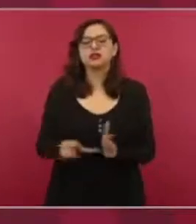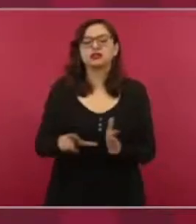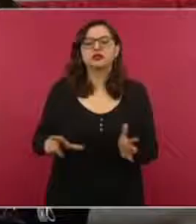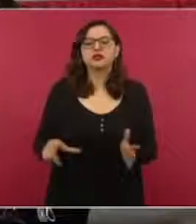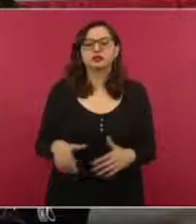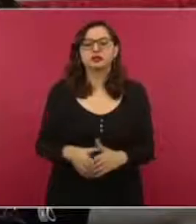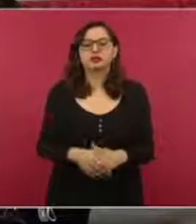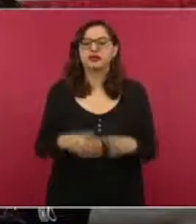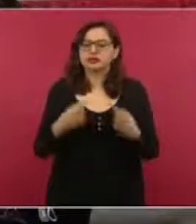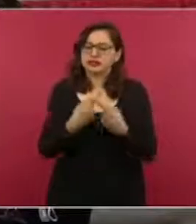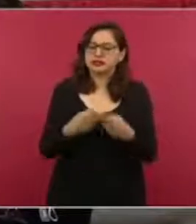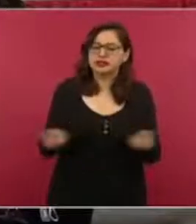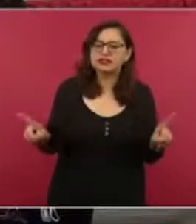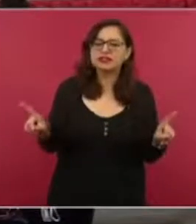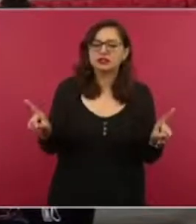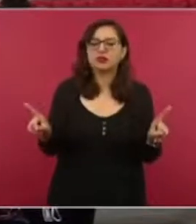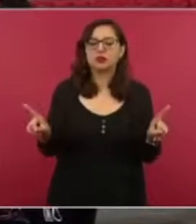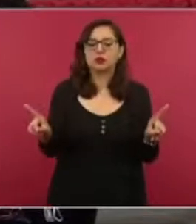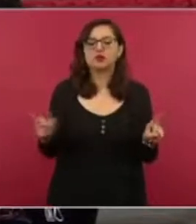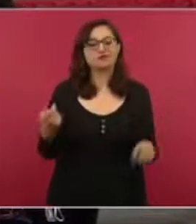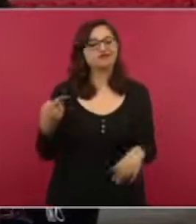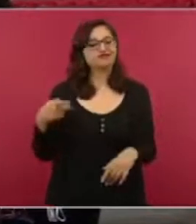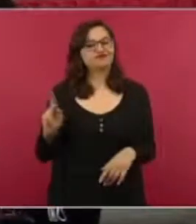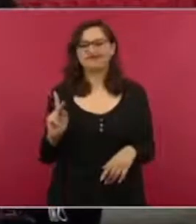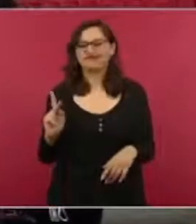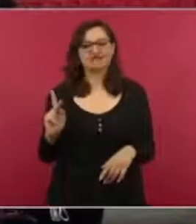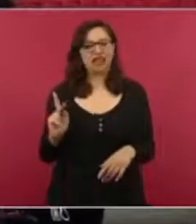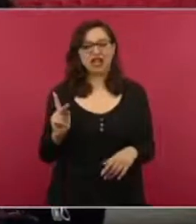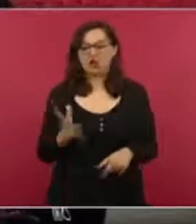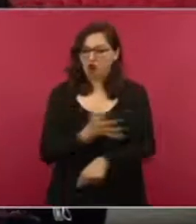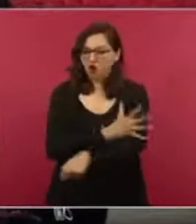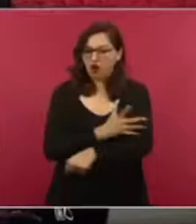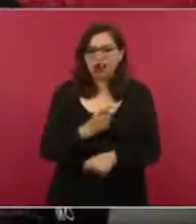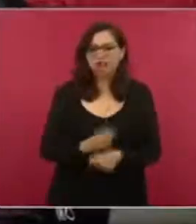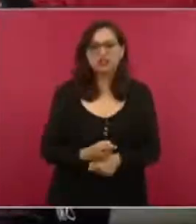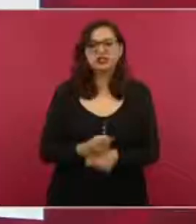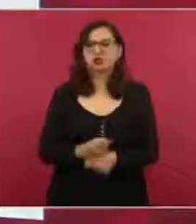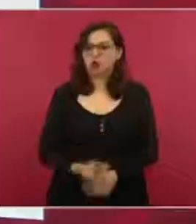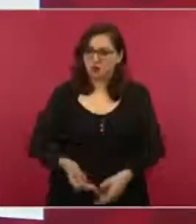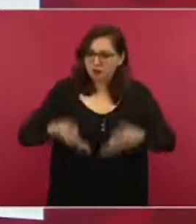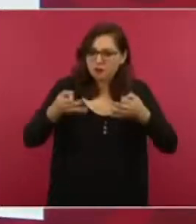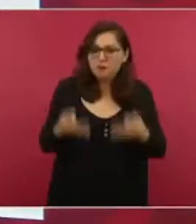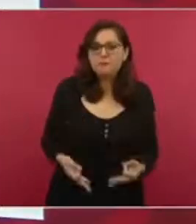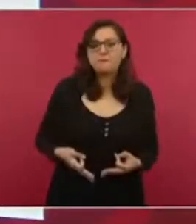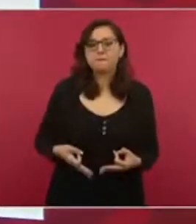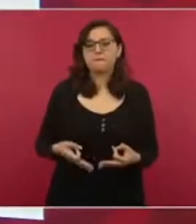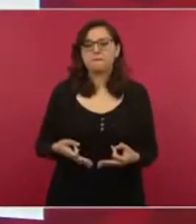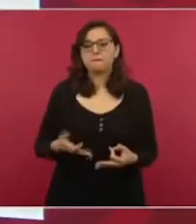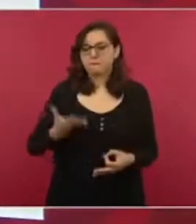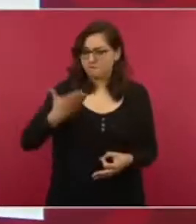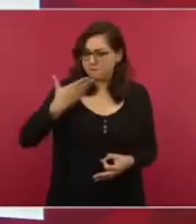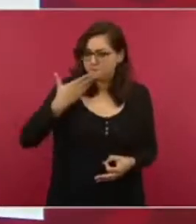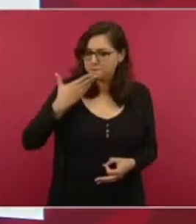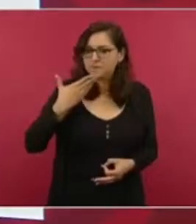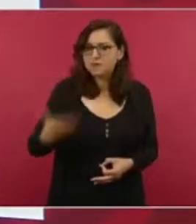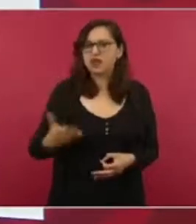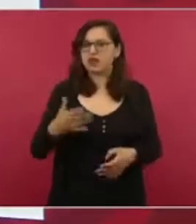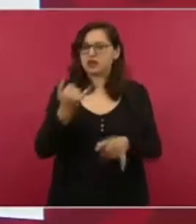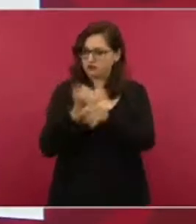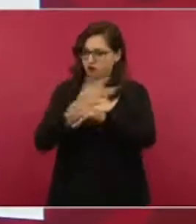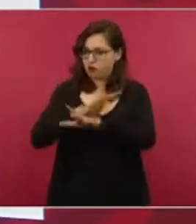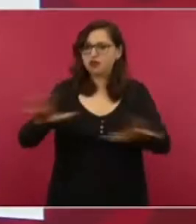es distinto, pero todavía no dan el paso a dar a